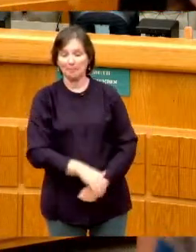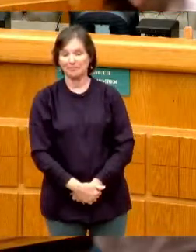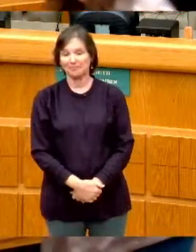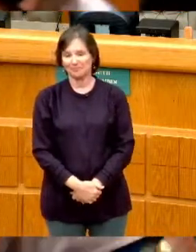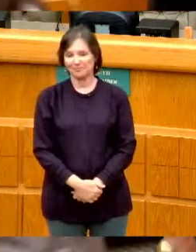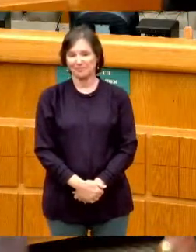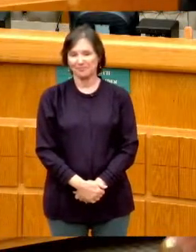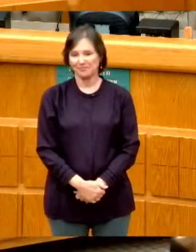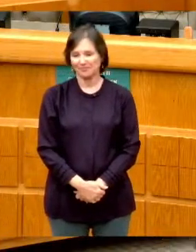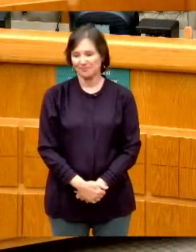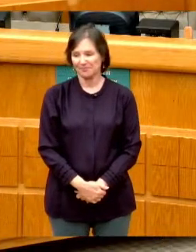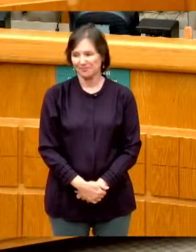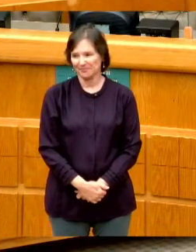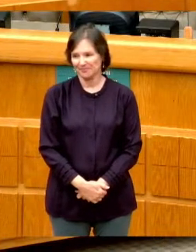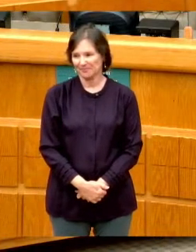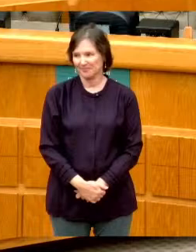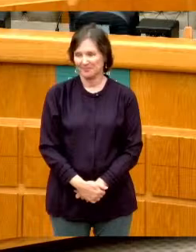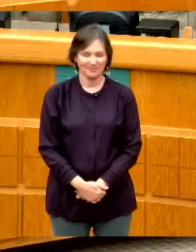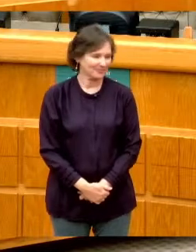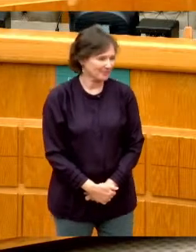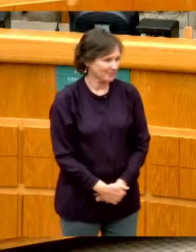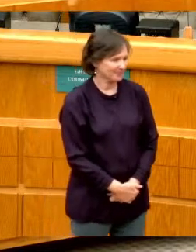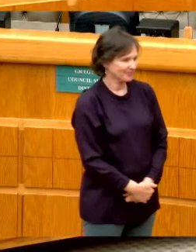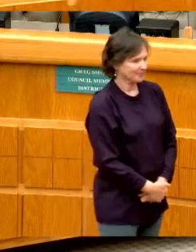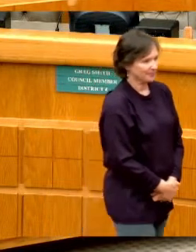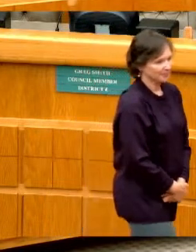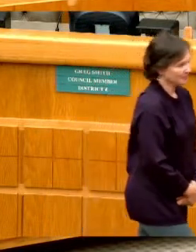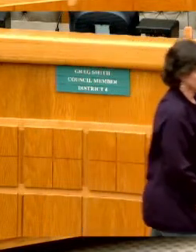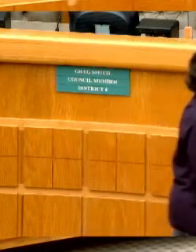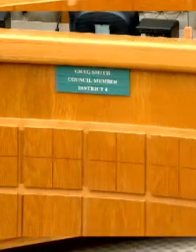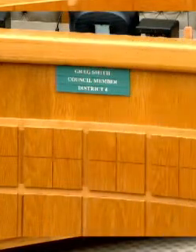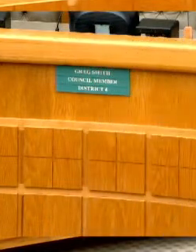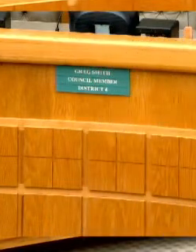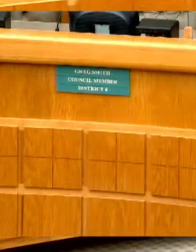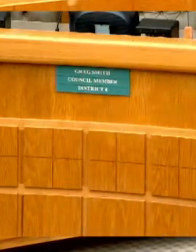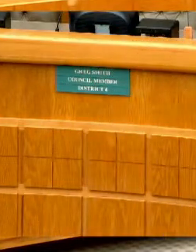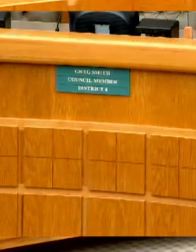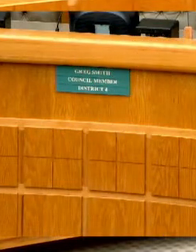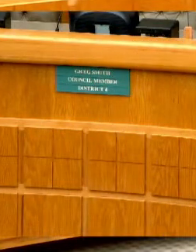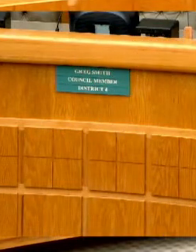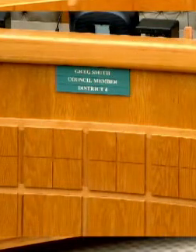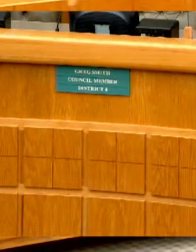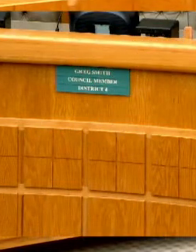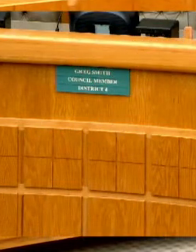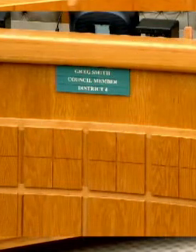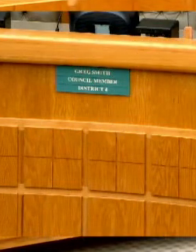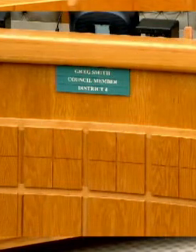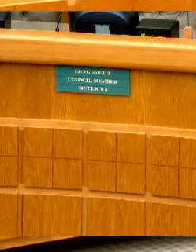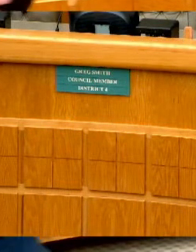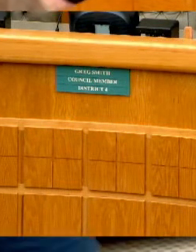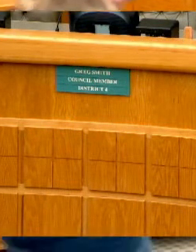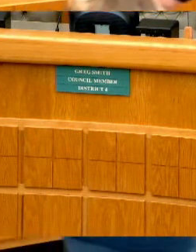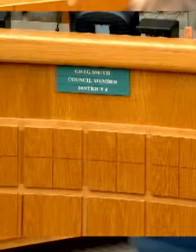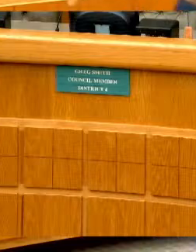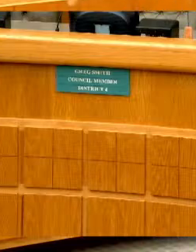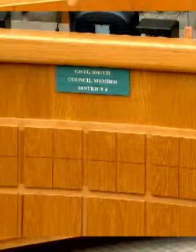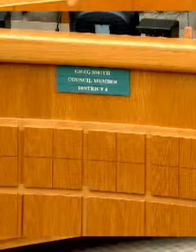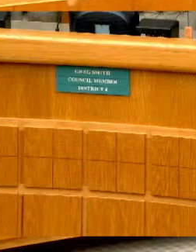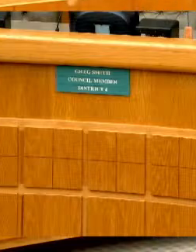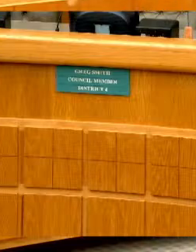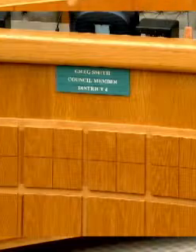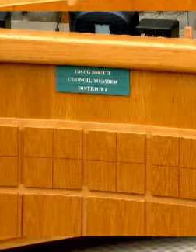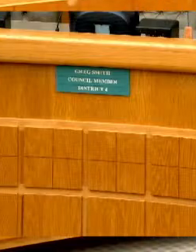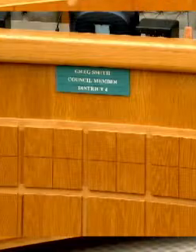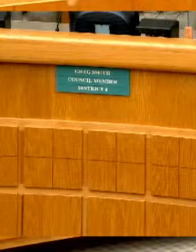ponernos al día. Tenemos muy buenas noticias, ya que la FDA el día de hoy aprobó la vacuna Johnson & Johnson, por lo que esperamos pronto recibir más vacunas. La